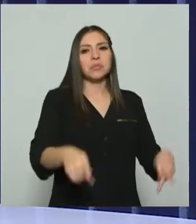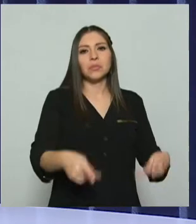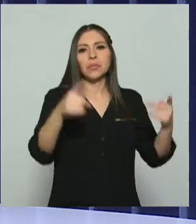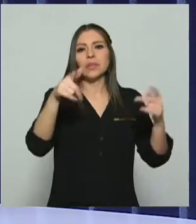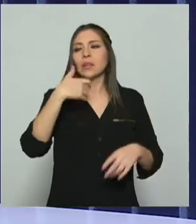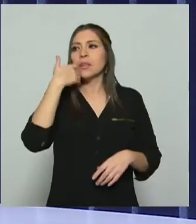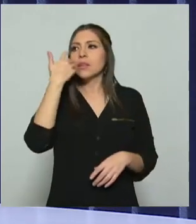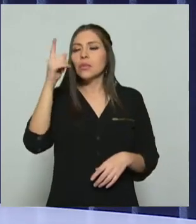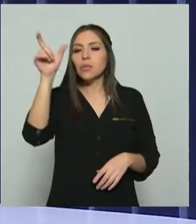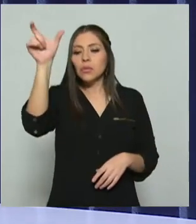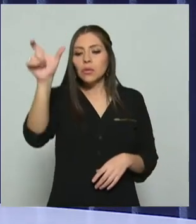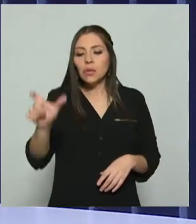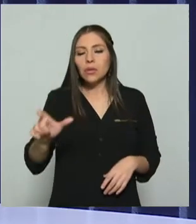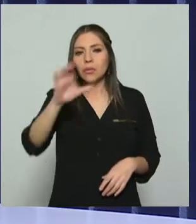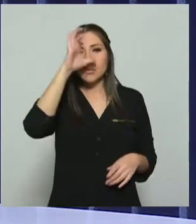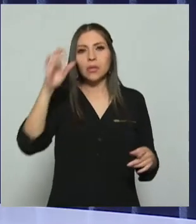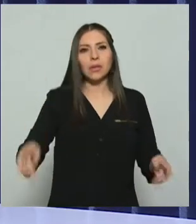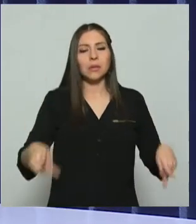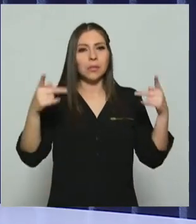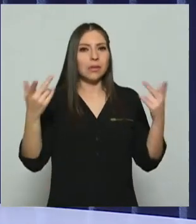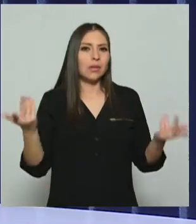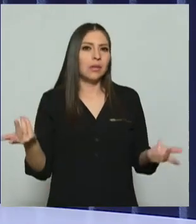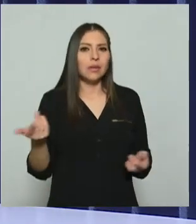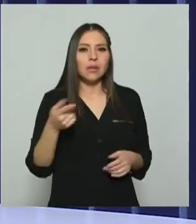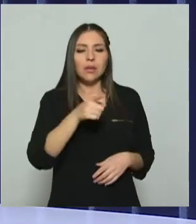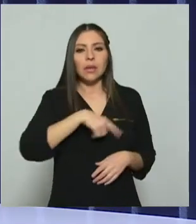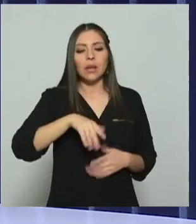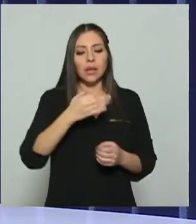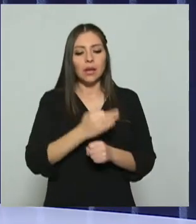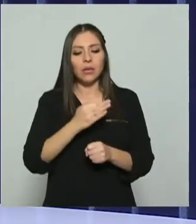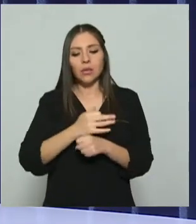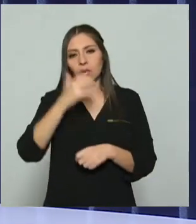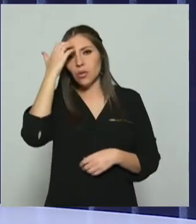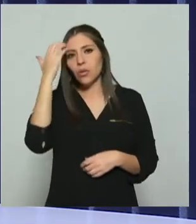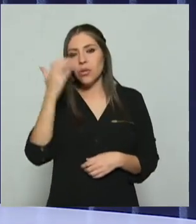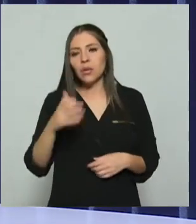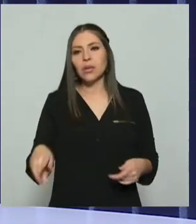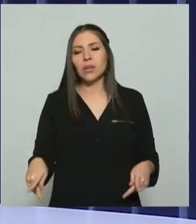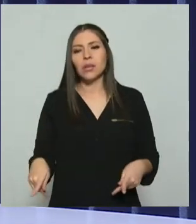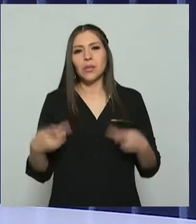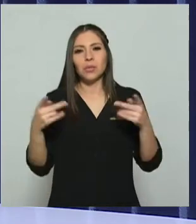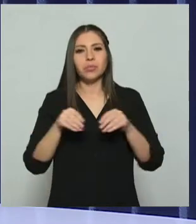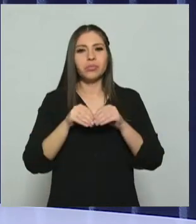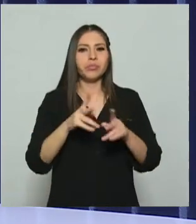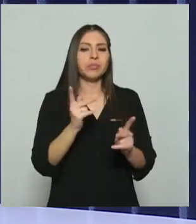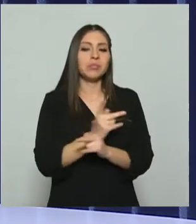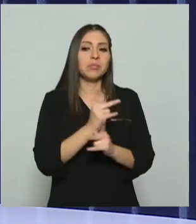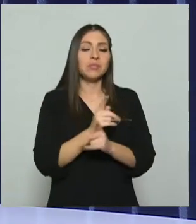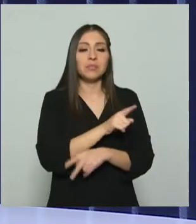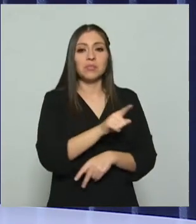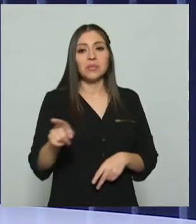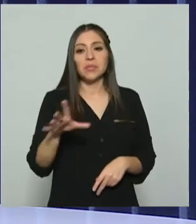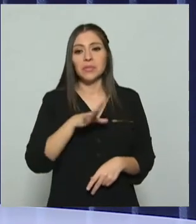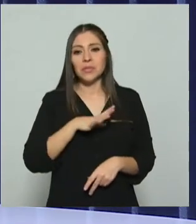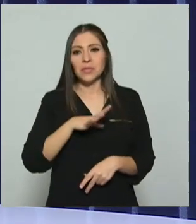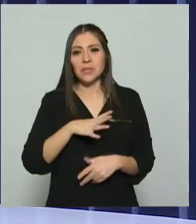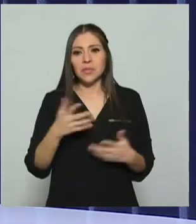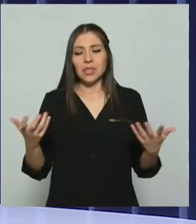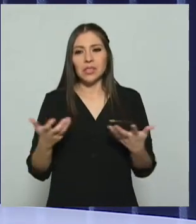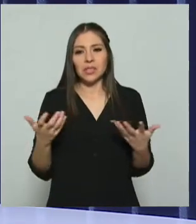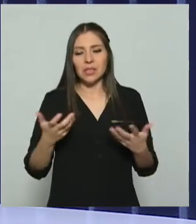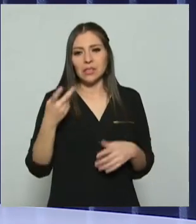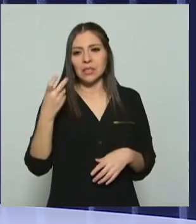imagen. Recuerda, estamos en una industria terrible de pornografía y pues ellos son los que tienen la sartén por el mango con